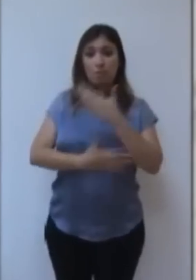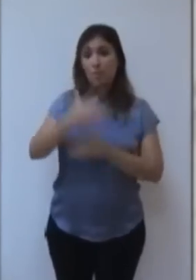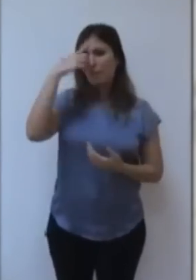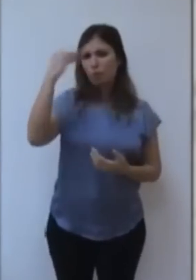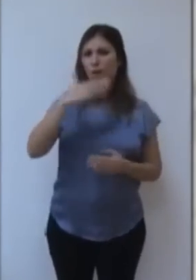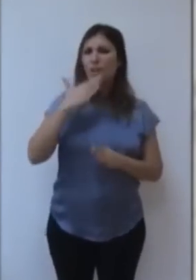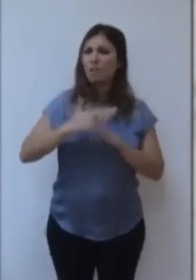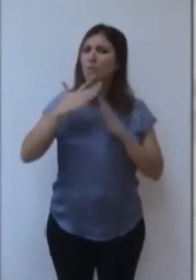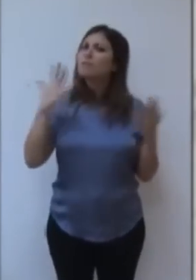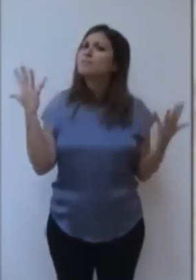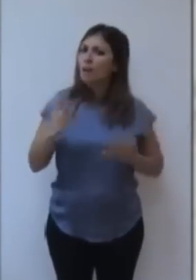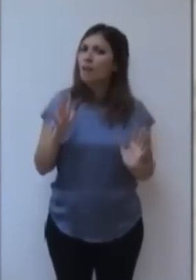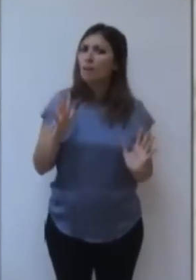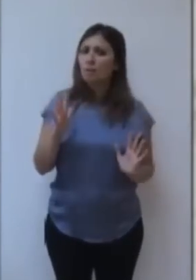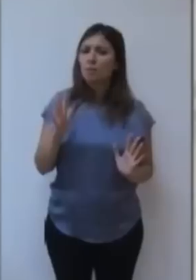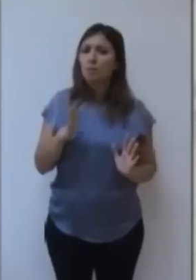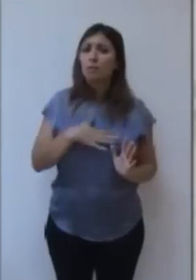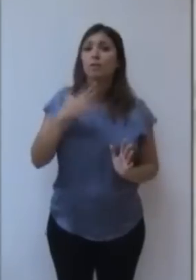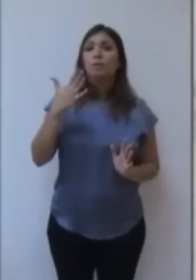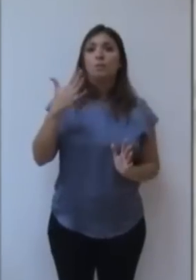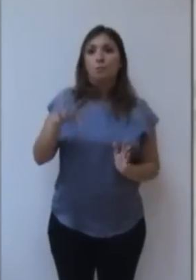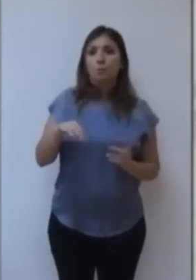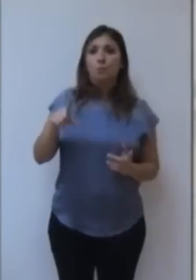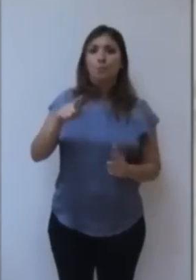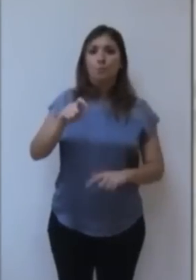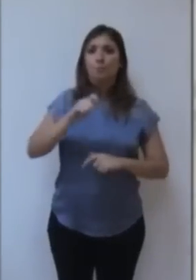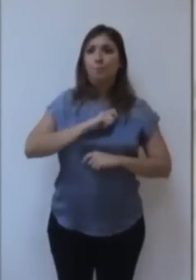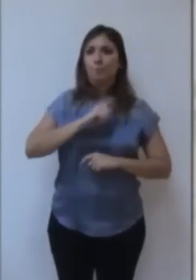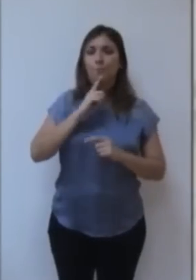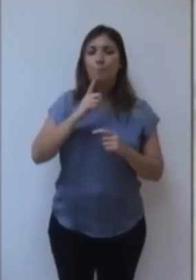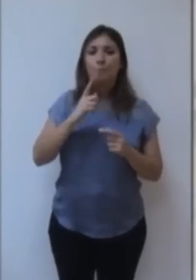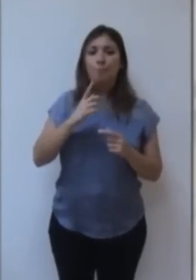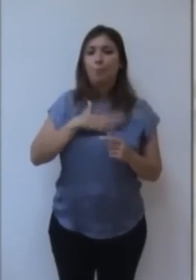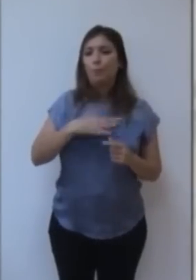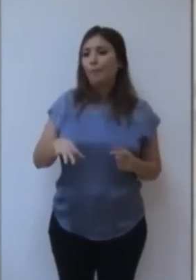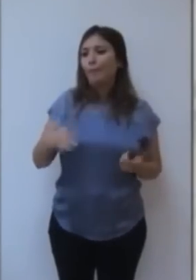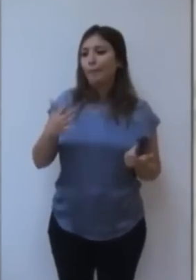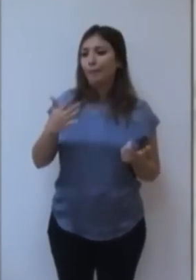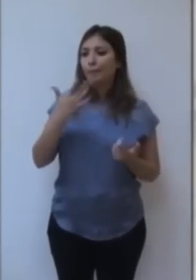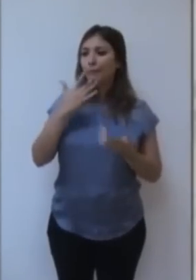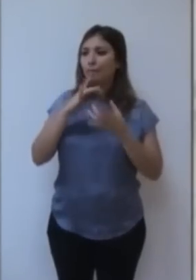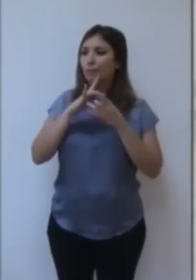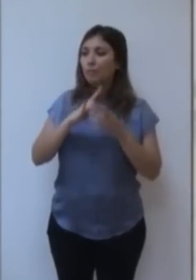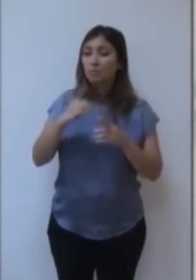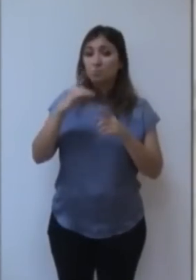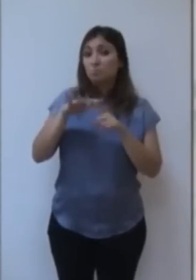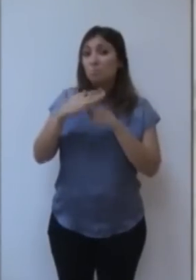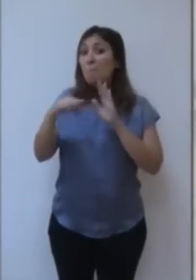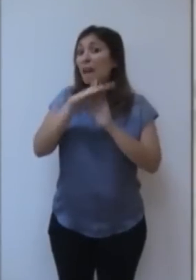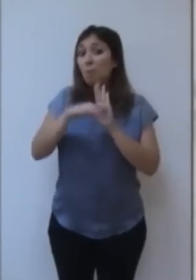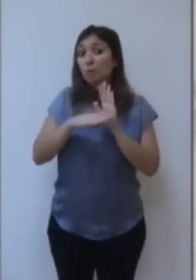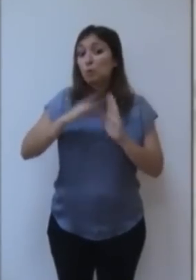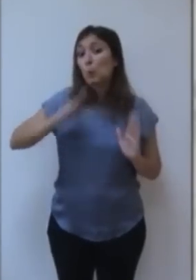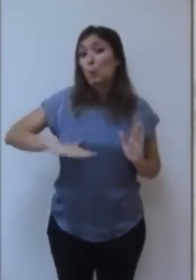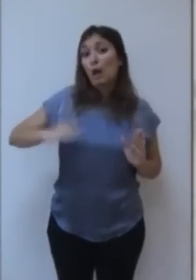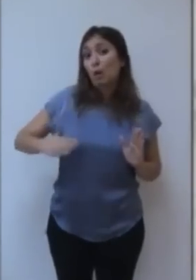intelectual grave, que tenga pues unas habilidades adaptativas muy bajas, que tenga un CI muy bajo, con una serie de parámetros,